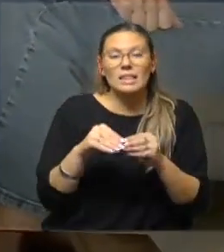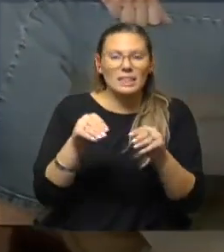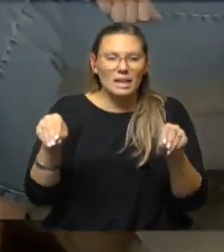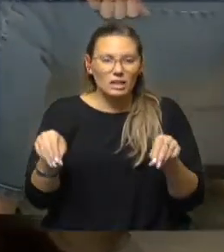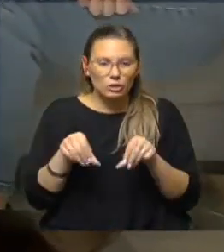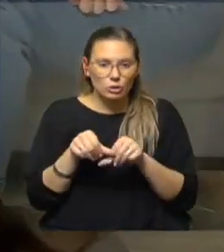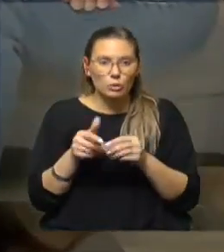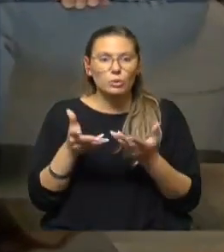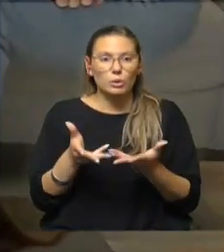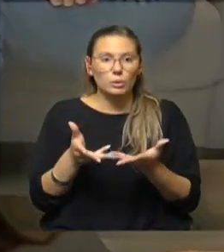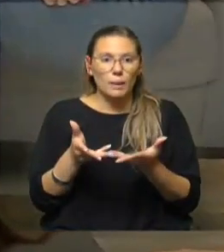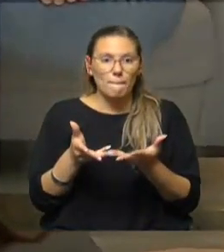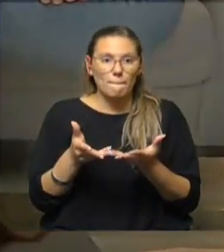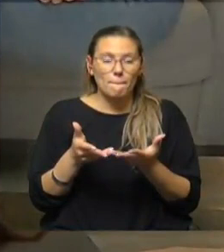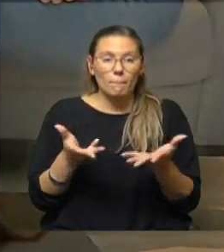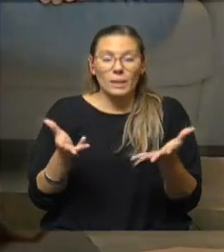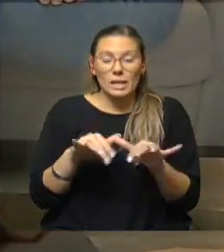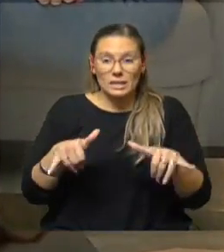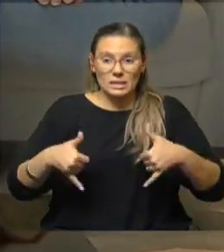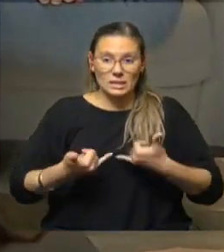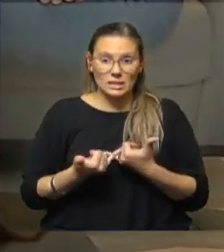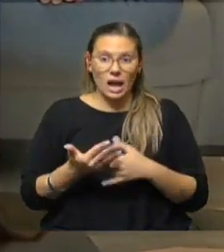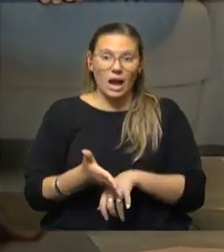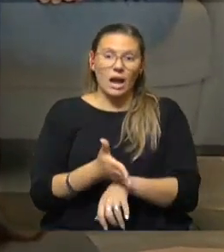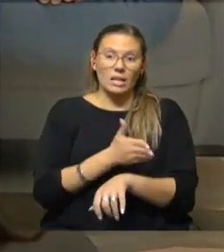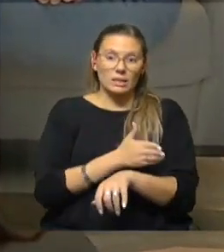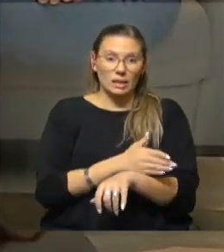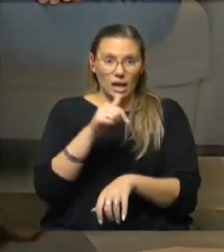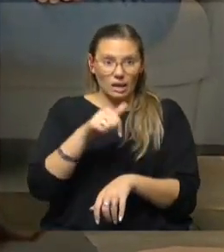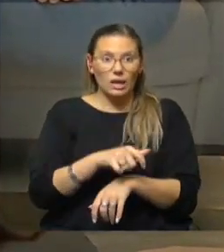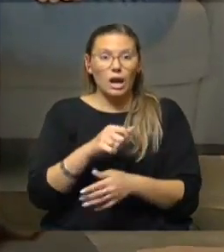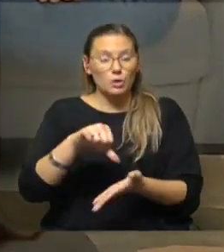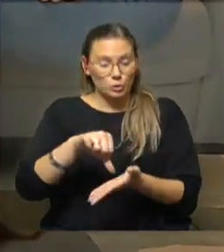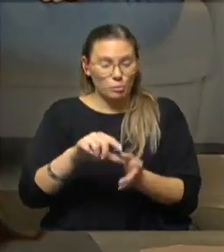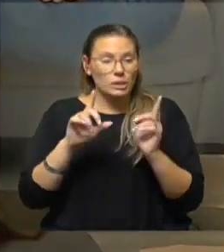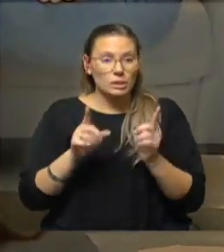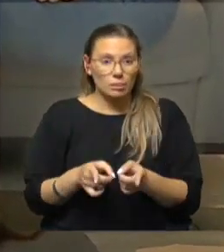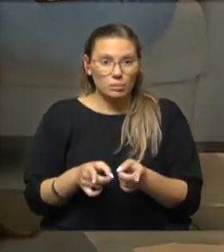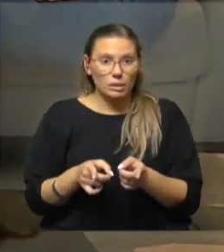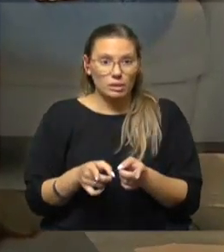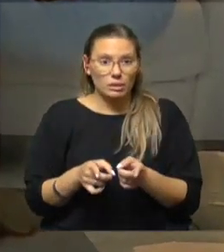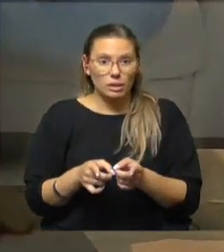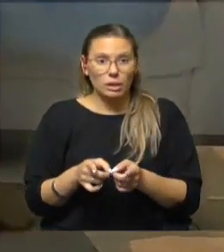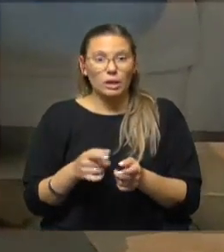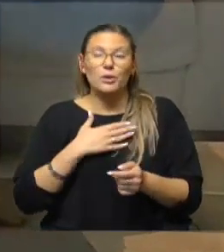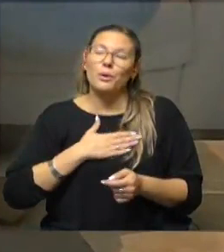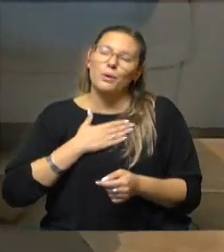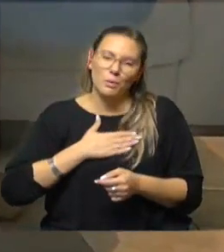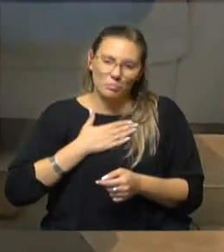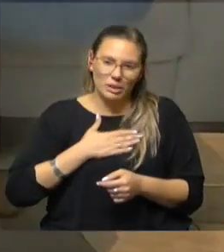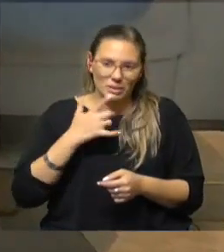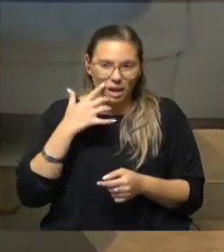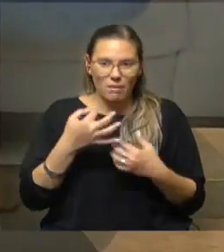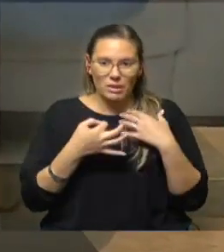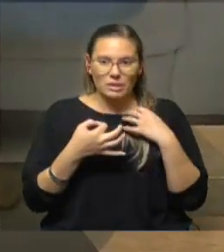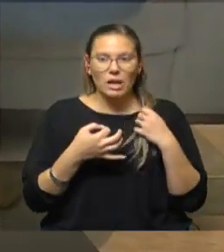Territorios, que bueno, ya tuvo un antecedente aquí en nuestro país, cosa que nos complace que